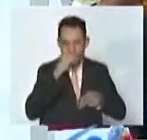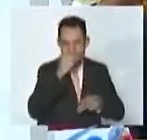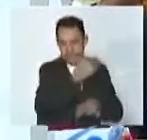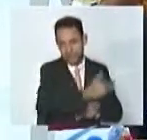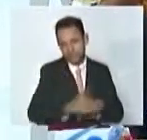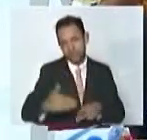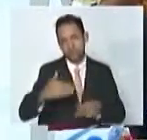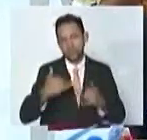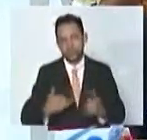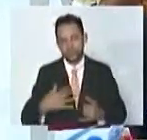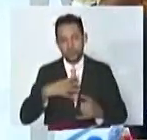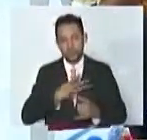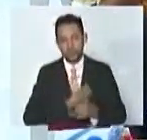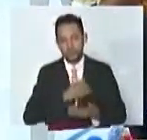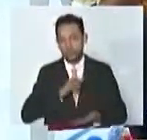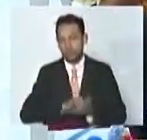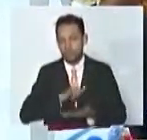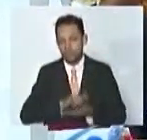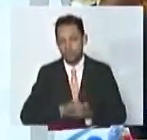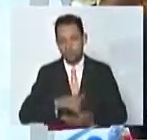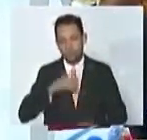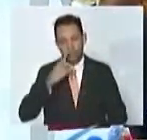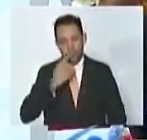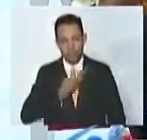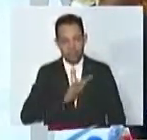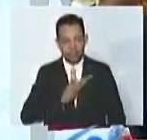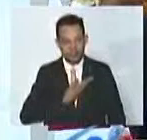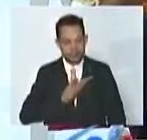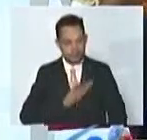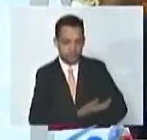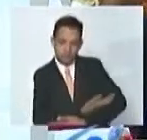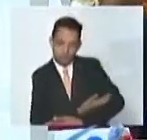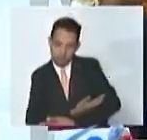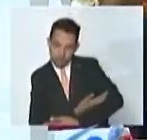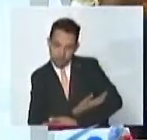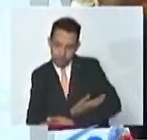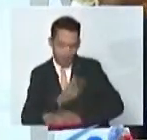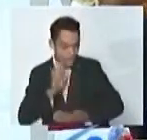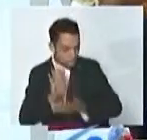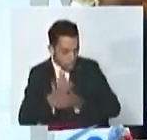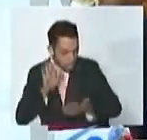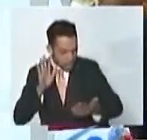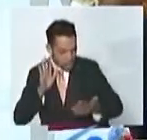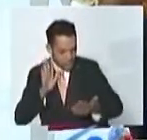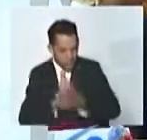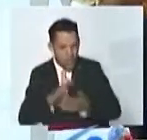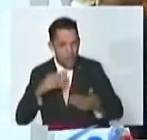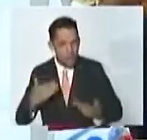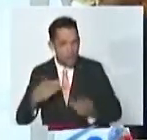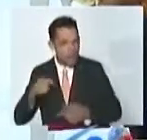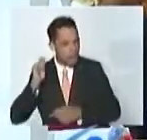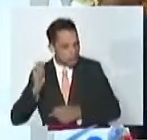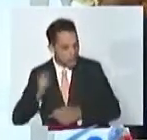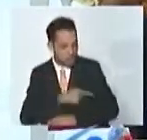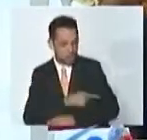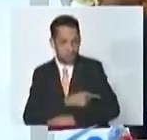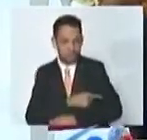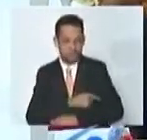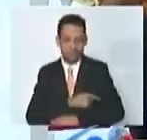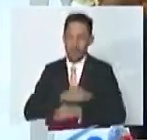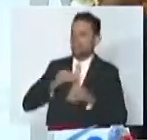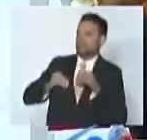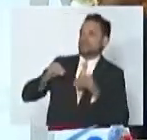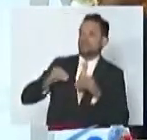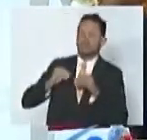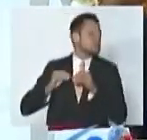Si nosotros o los papás, ¿cierto?, empiezan a hacerle sonidos con objetos y el niño reacciona porque